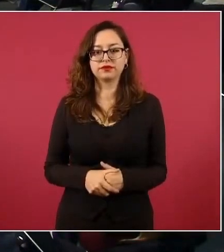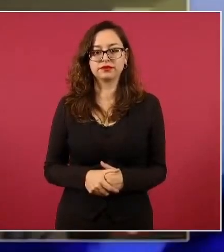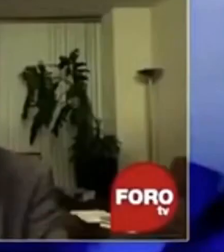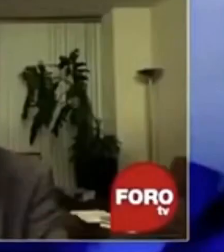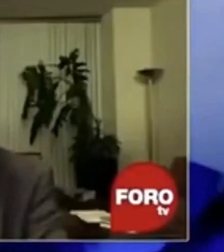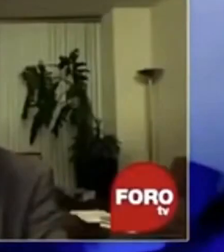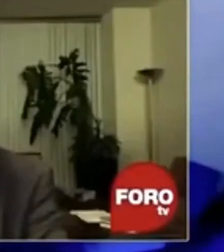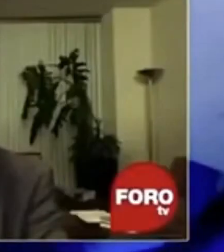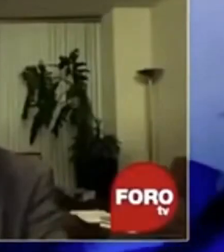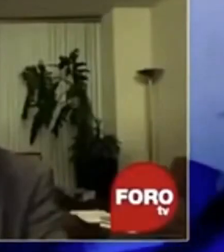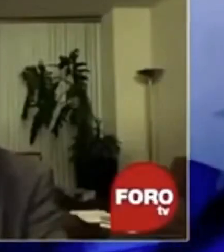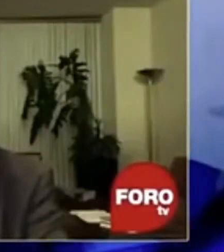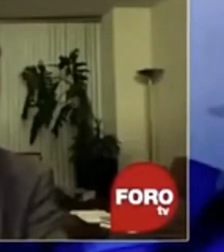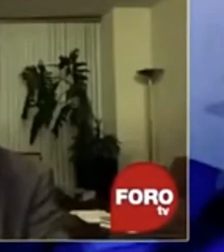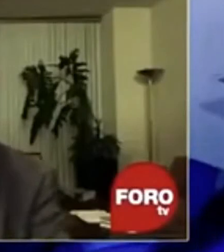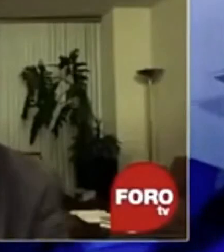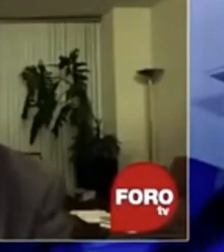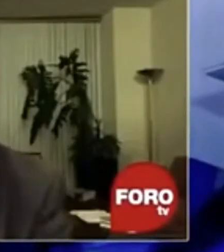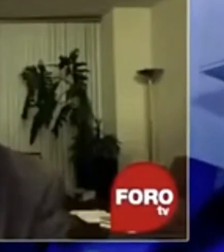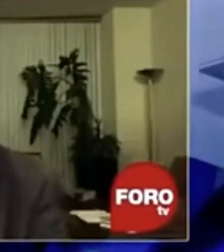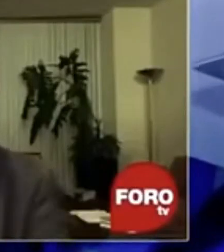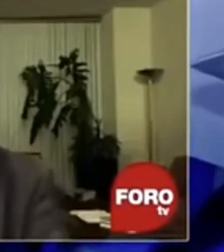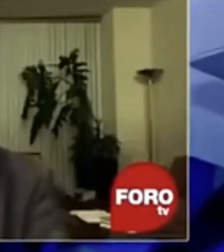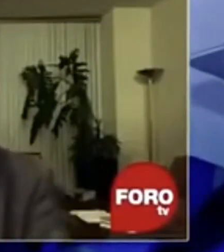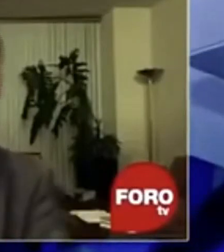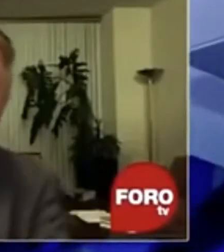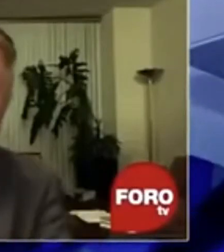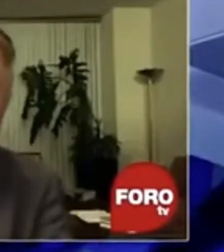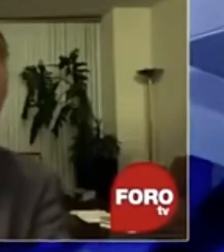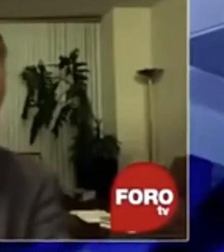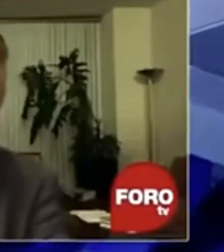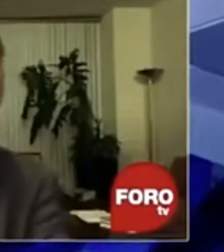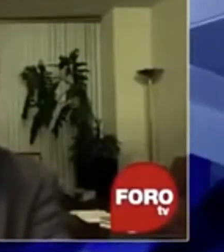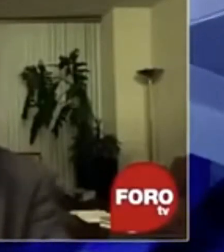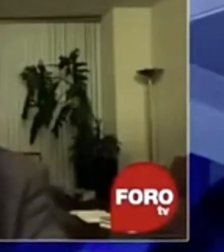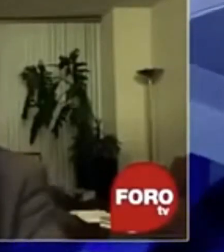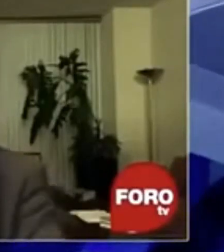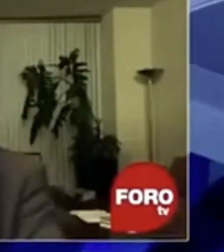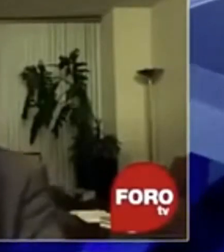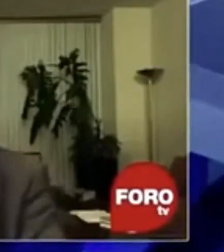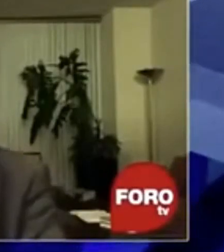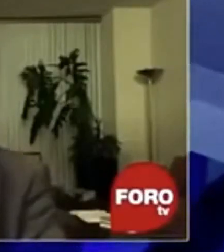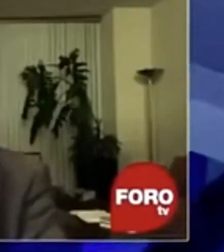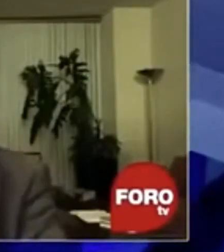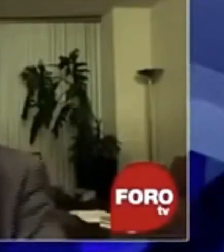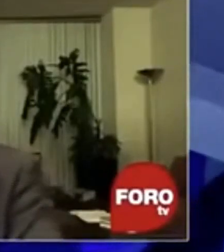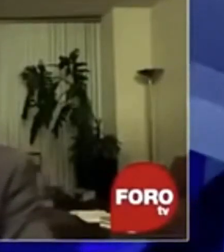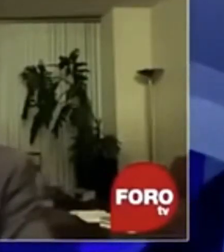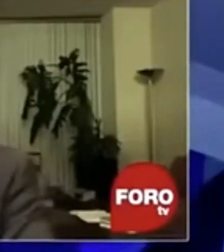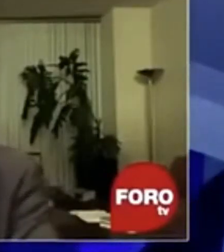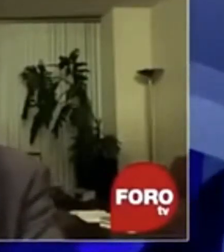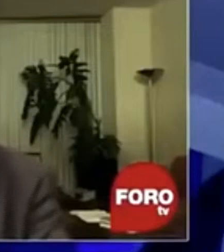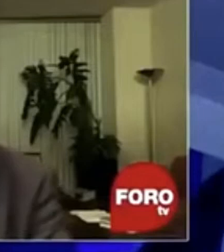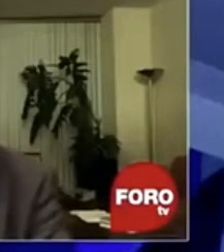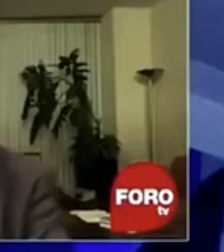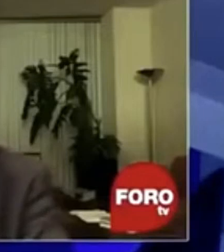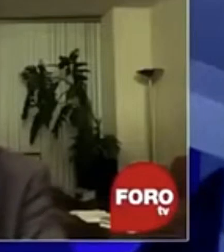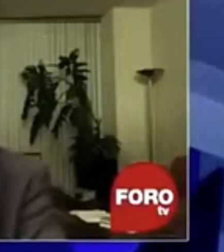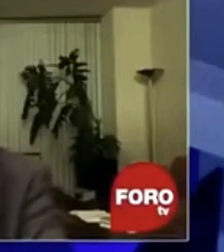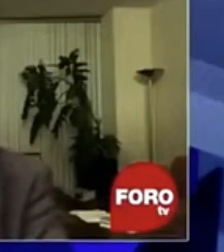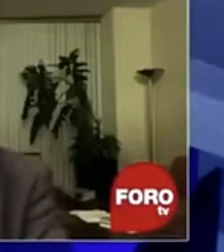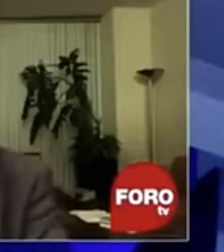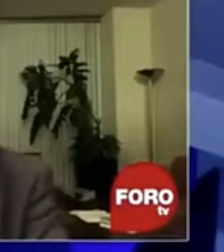la palabra correcta, científica, pero a un pueblo con adjetivo previo. Arrabalero, adjetivo